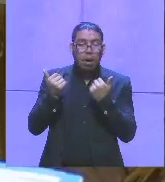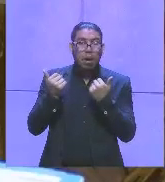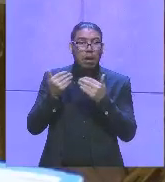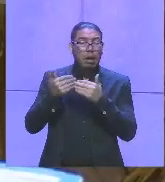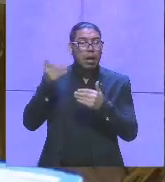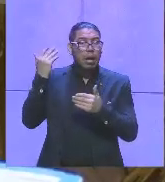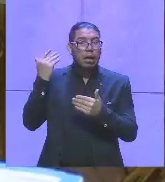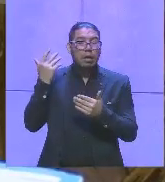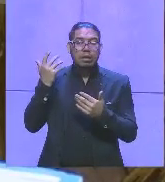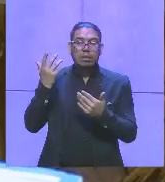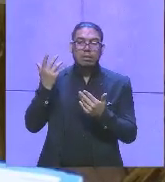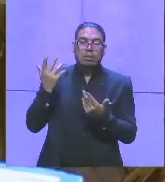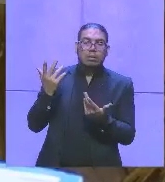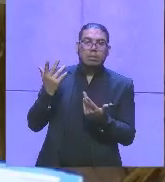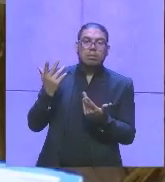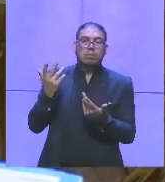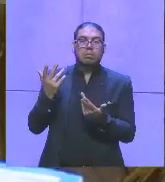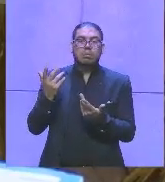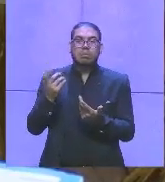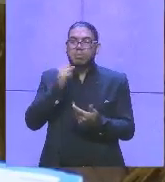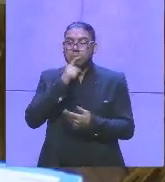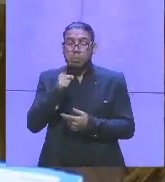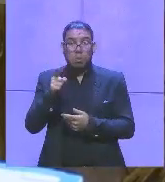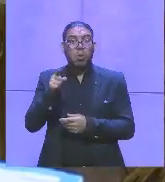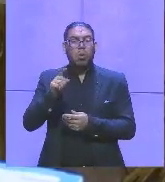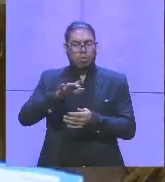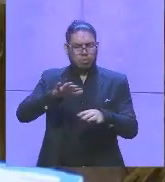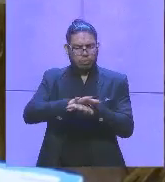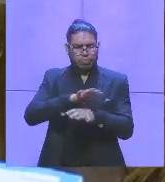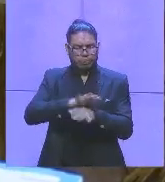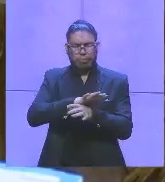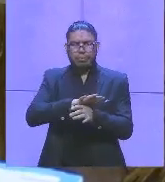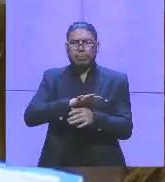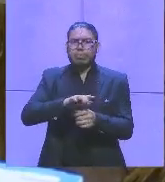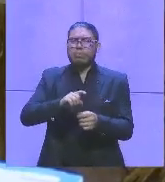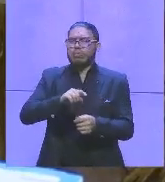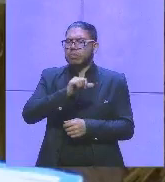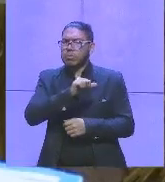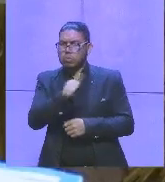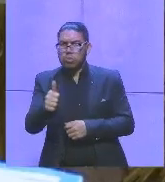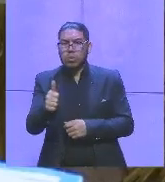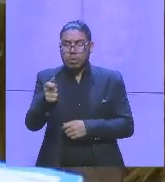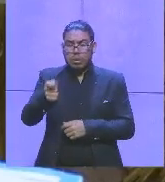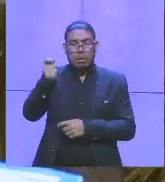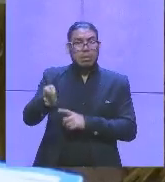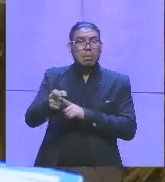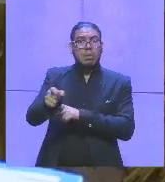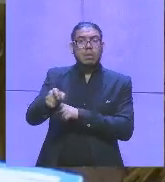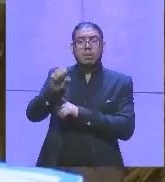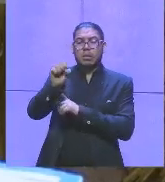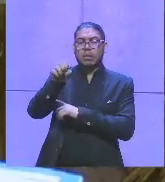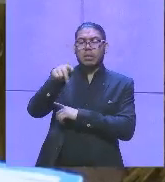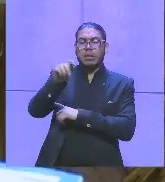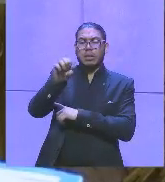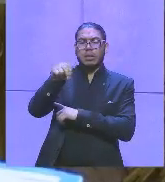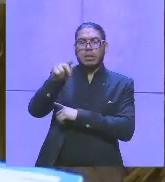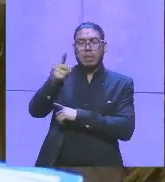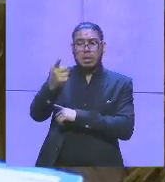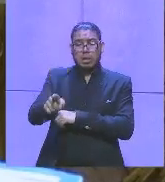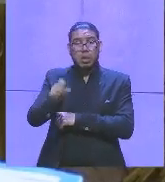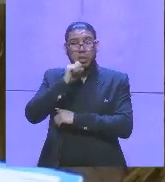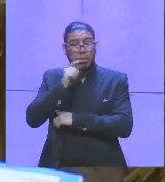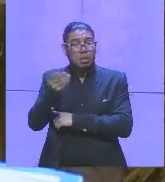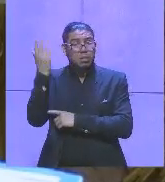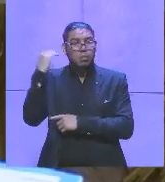agravio en esa materia. Se alteró la litis de la propia sentencia. Las recurrentes no estaban pidiendo lo